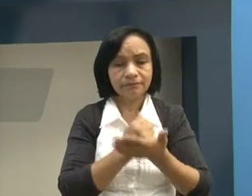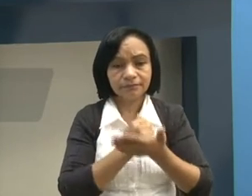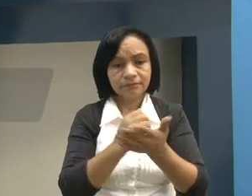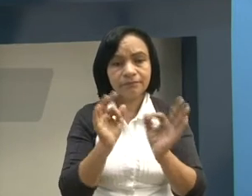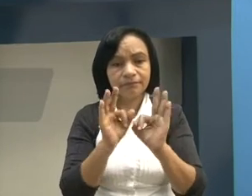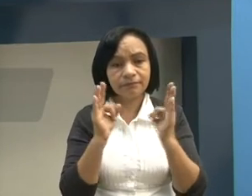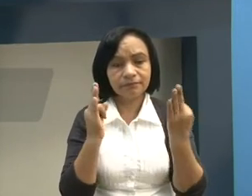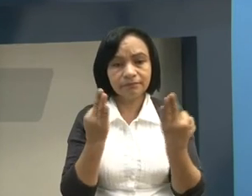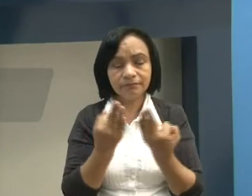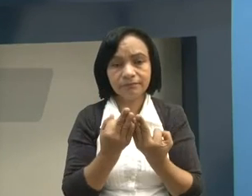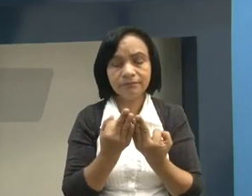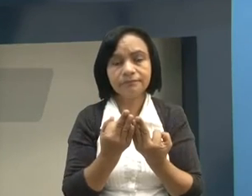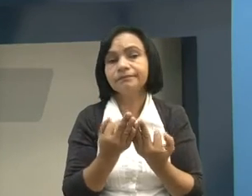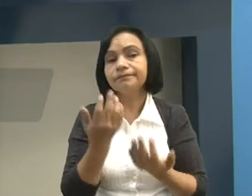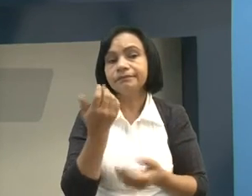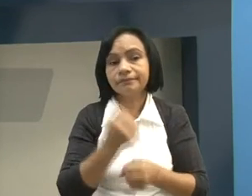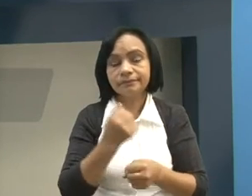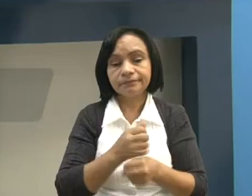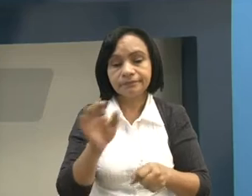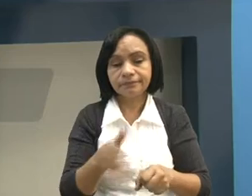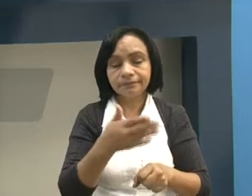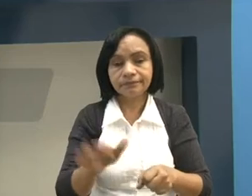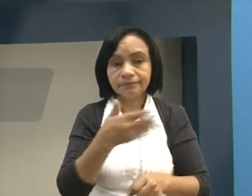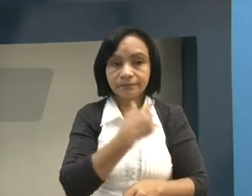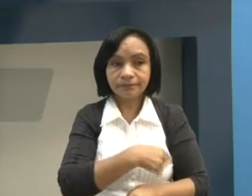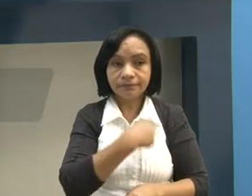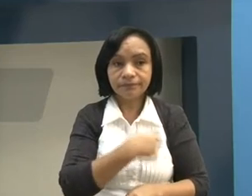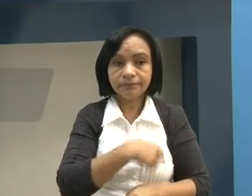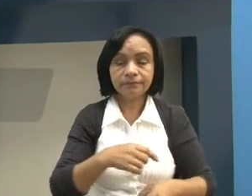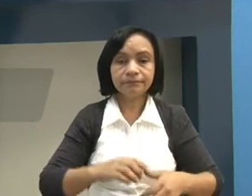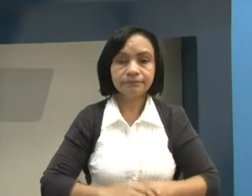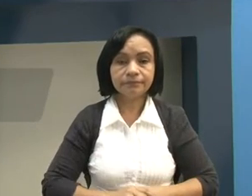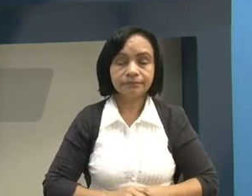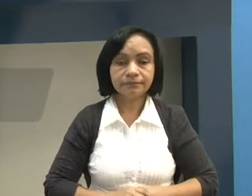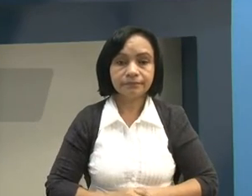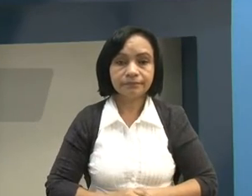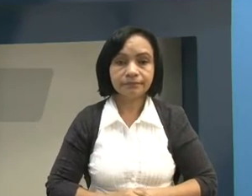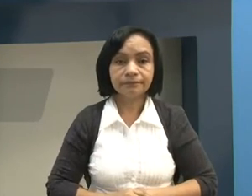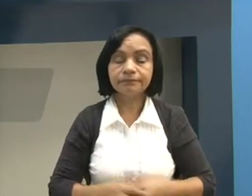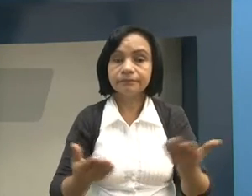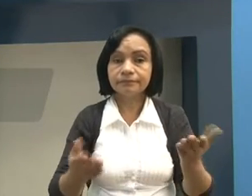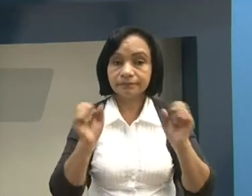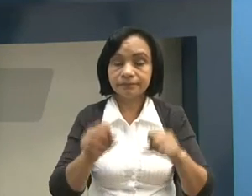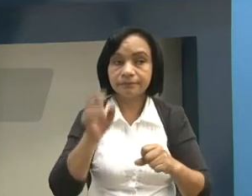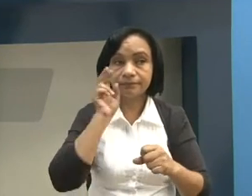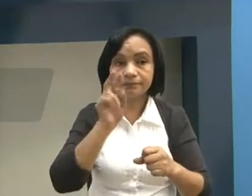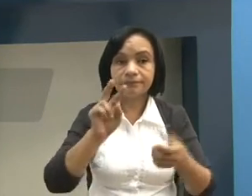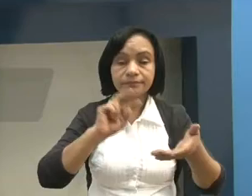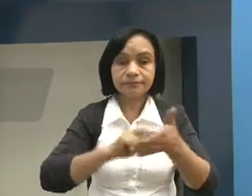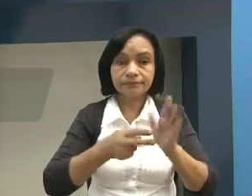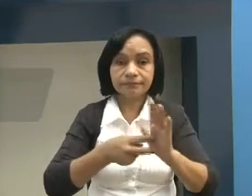para la parte de la elaboración de la merienda escolar. Entonces, pero te puedes imaginar lo que